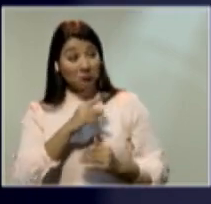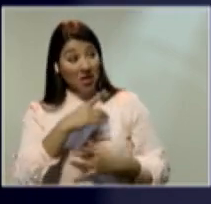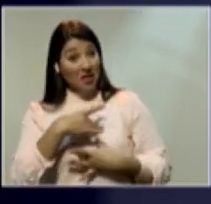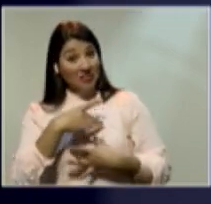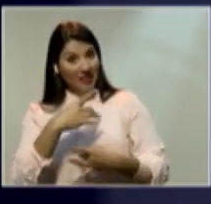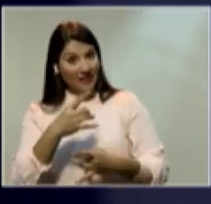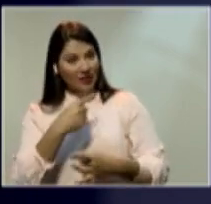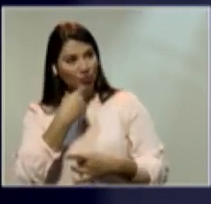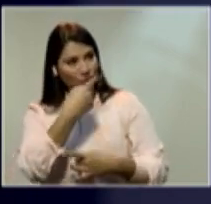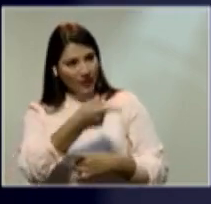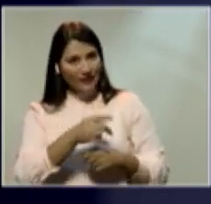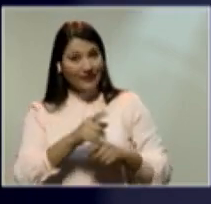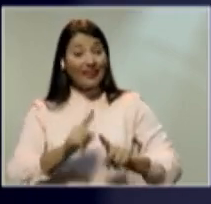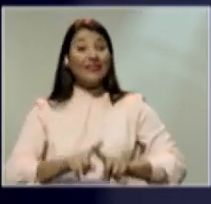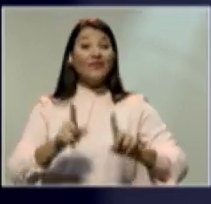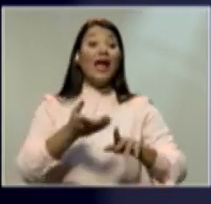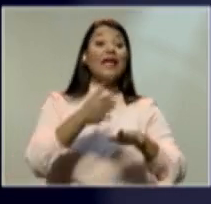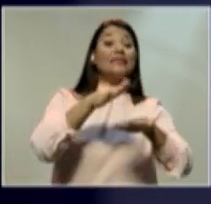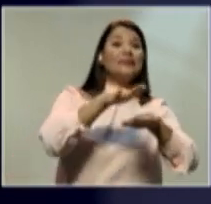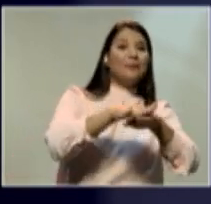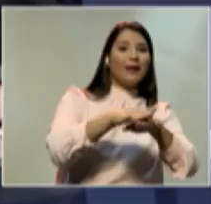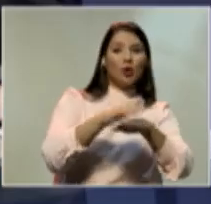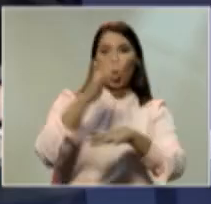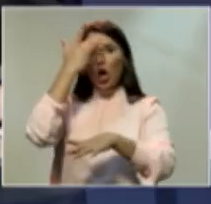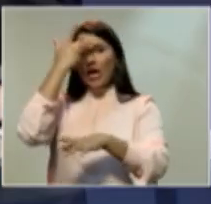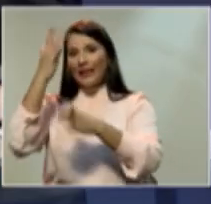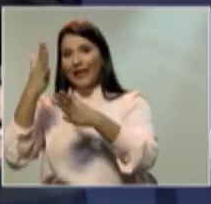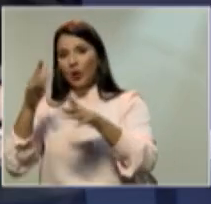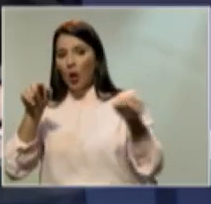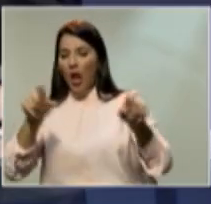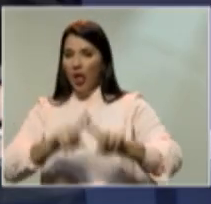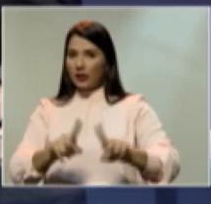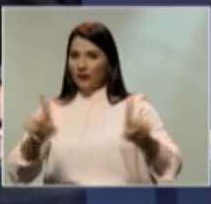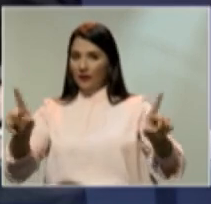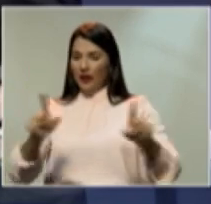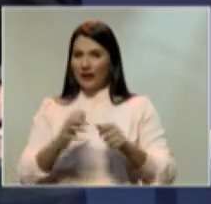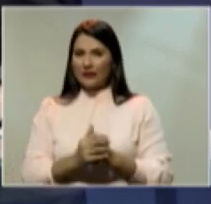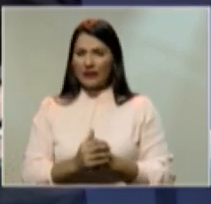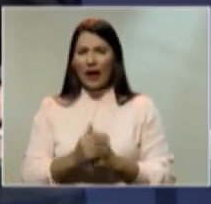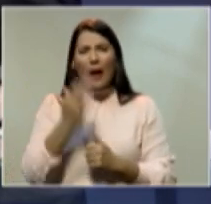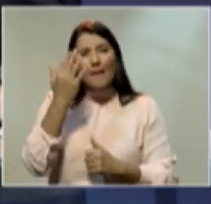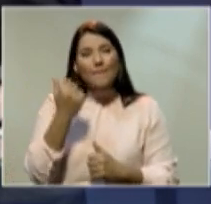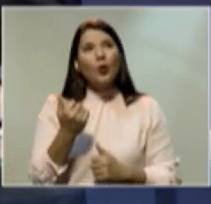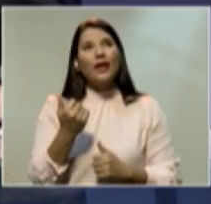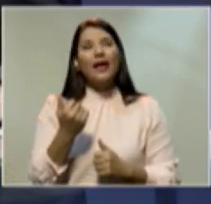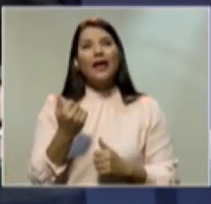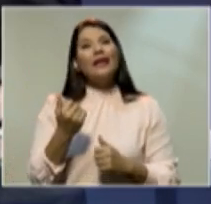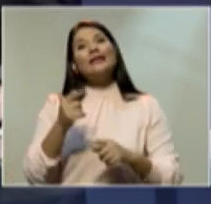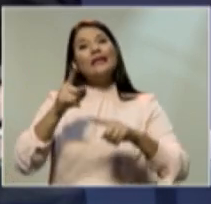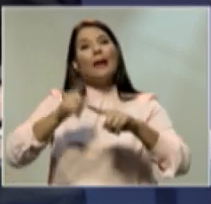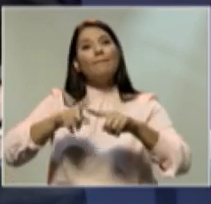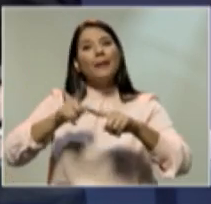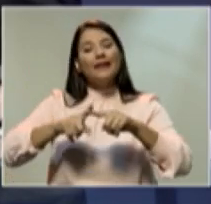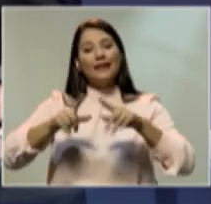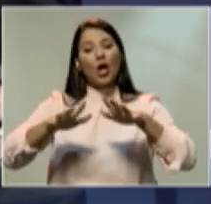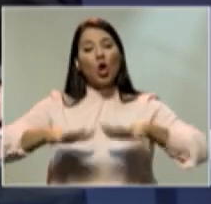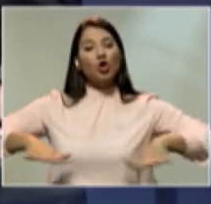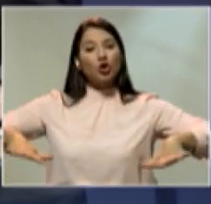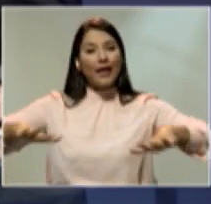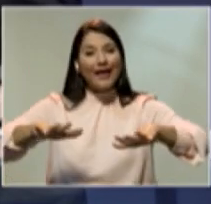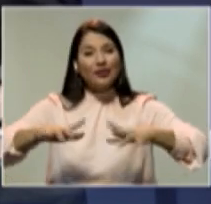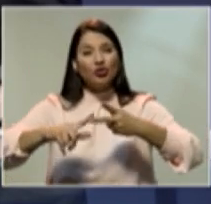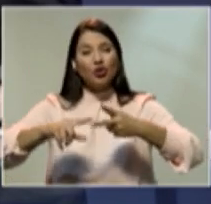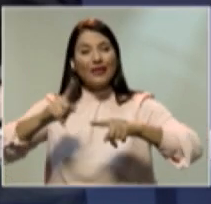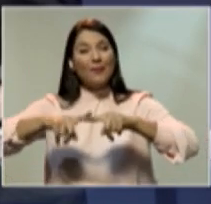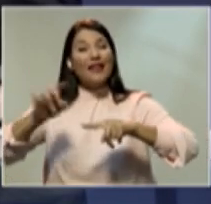la diferencia entre el experto y el intelectual, porque hay un tema de contexto y de interpretación.